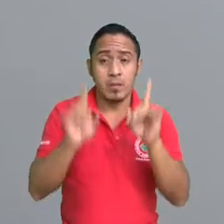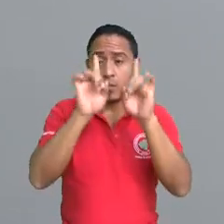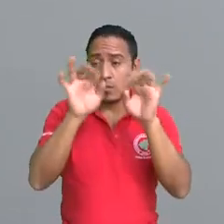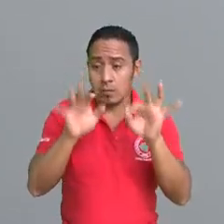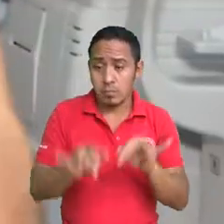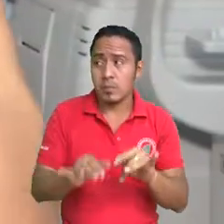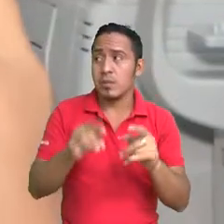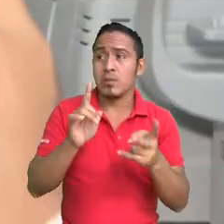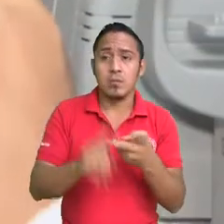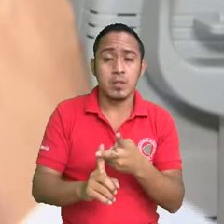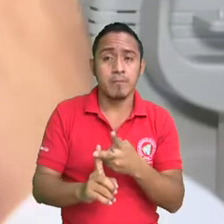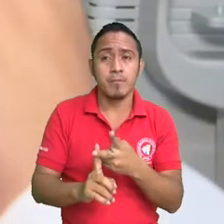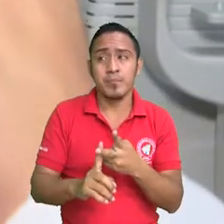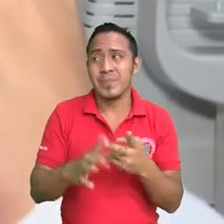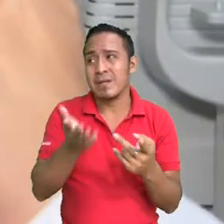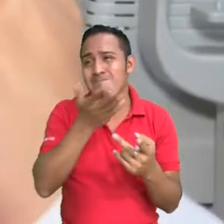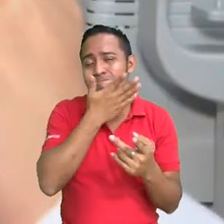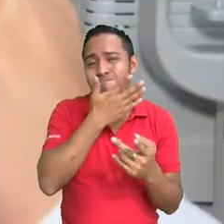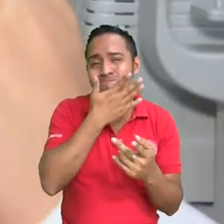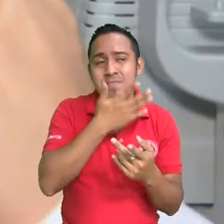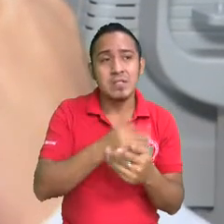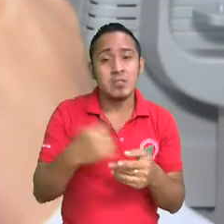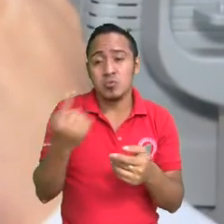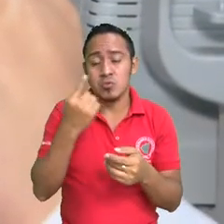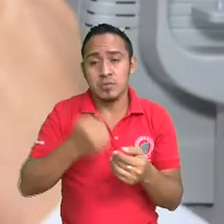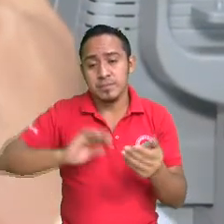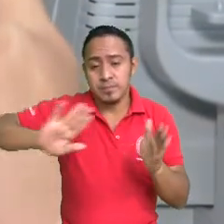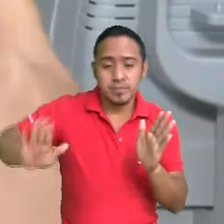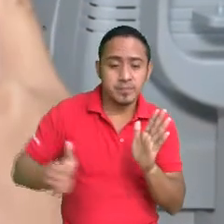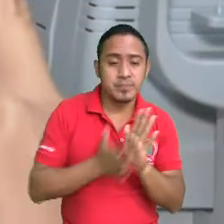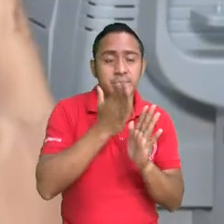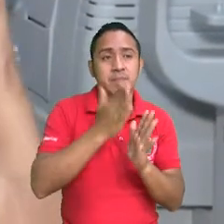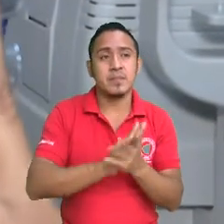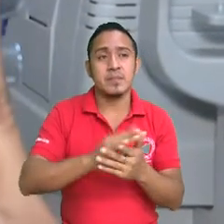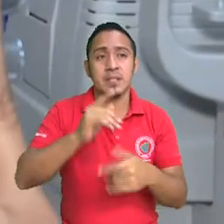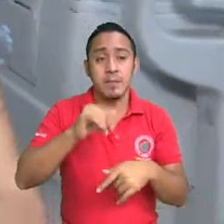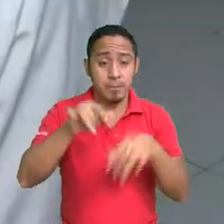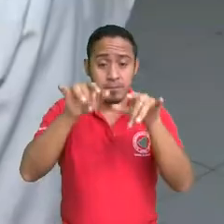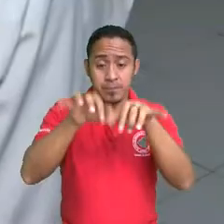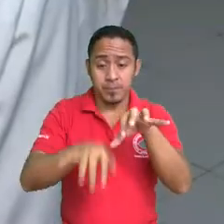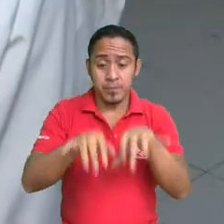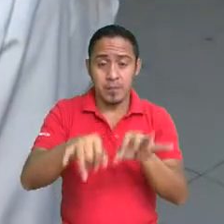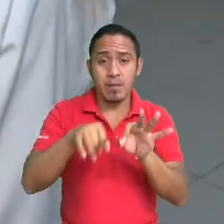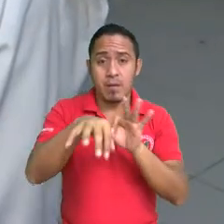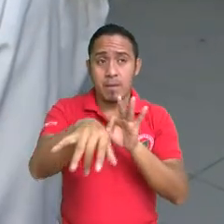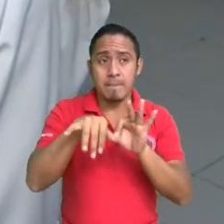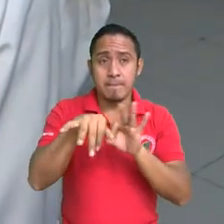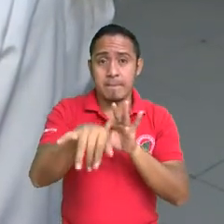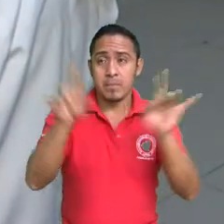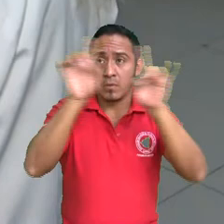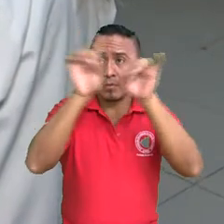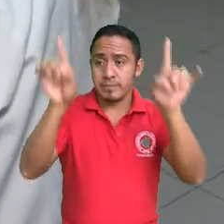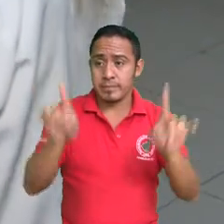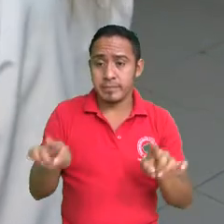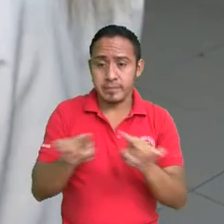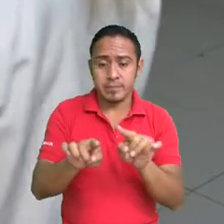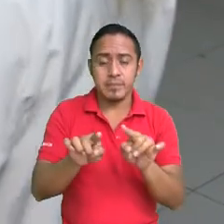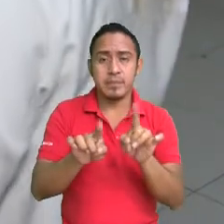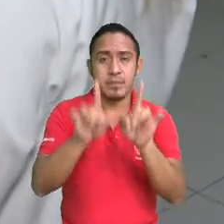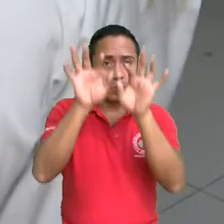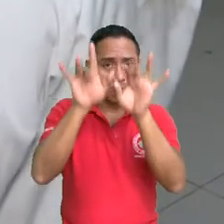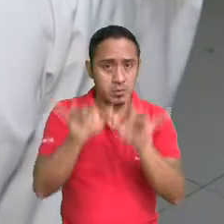computadoras, obviamente es difícil, a menos que sea la construcción, pues. Pero una persona que pasa en una oficina con una computadora